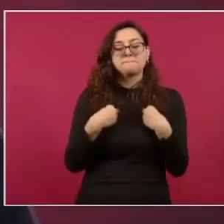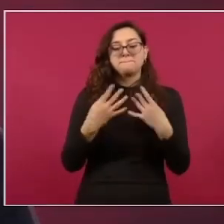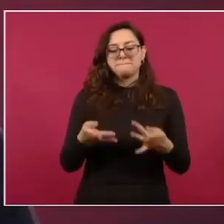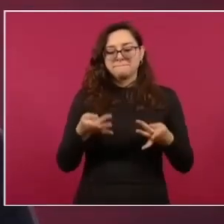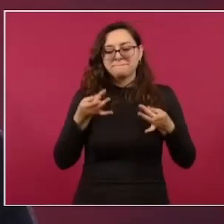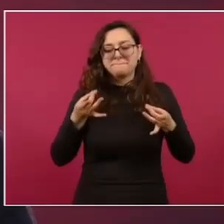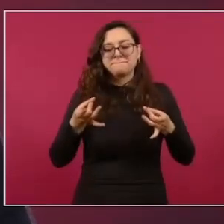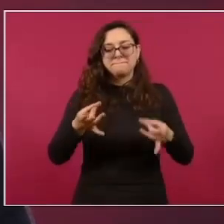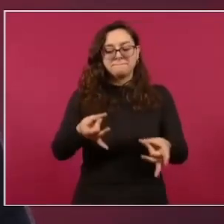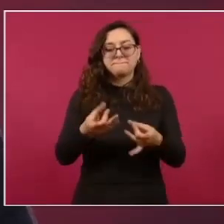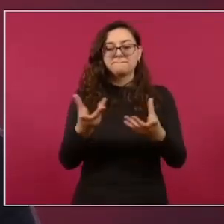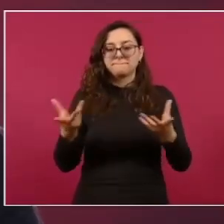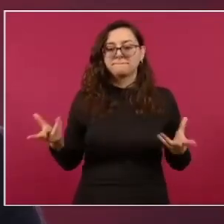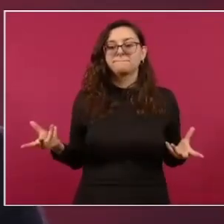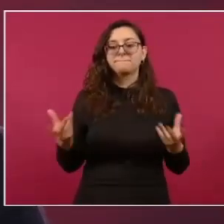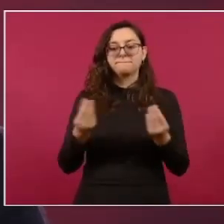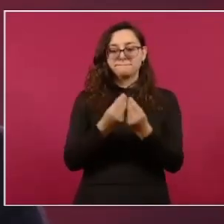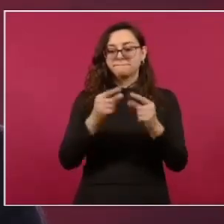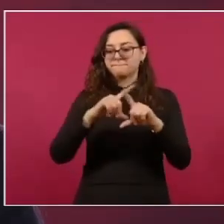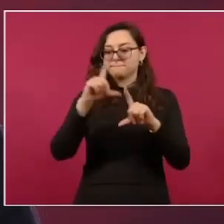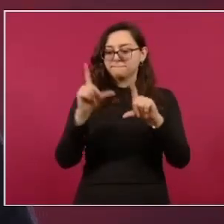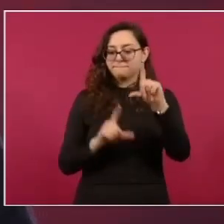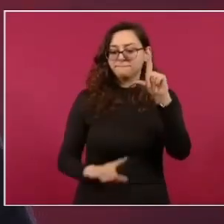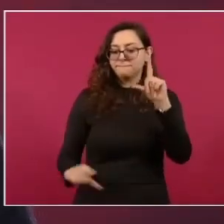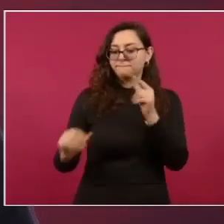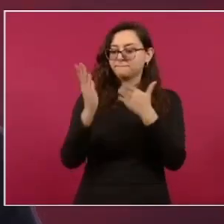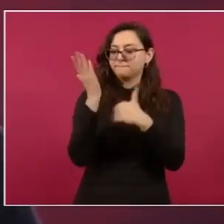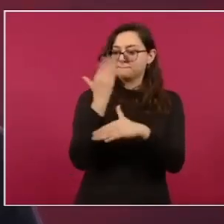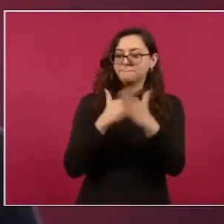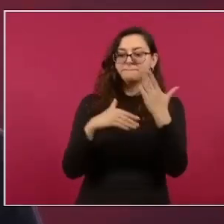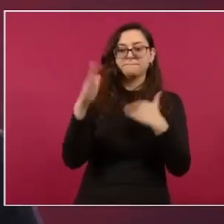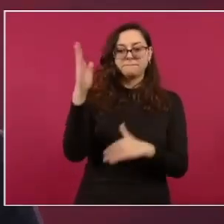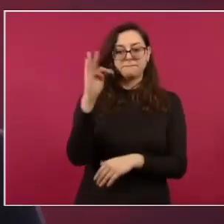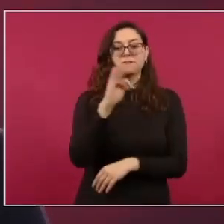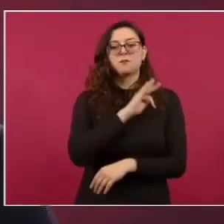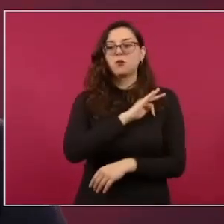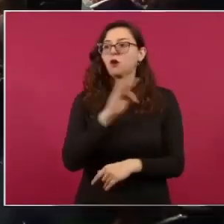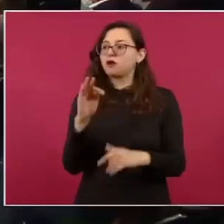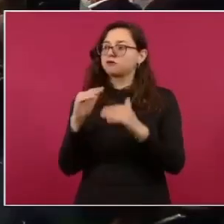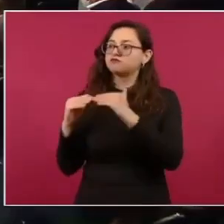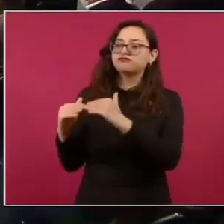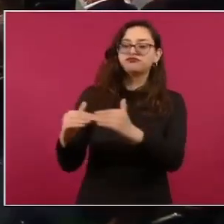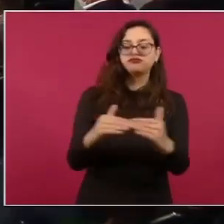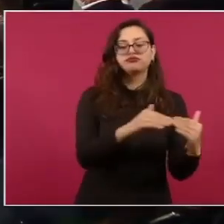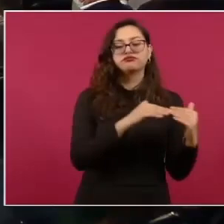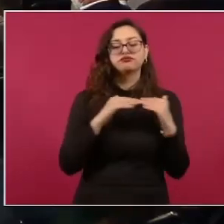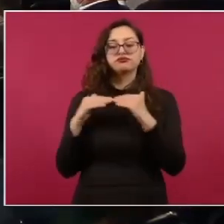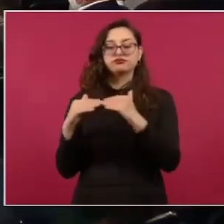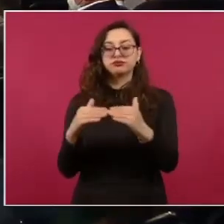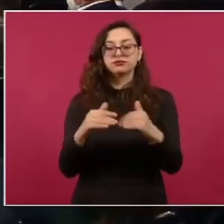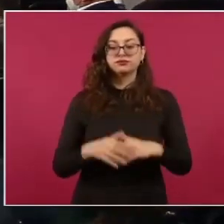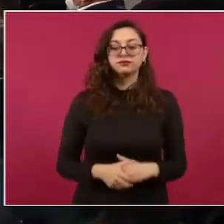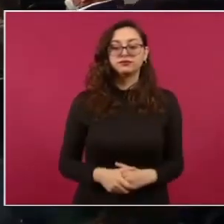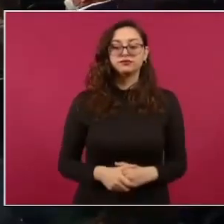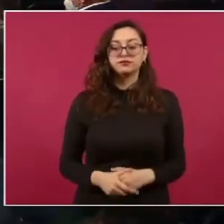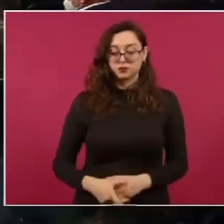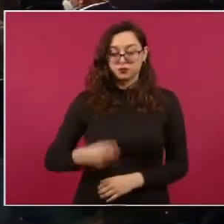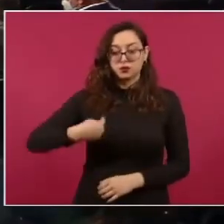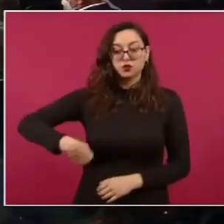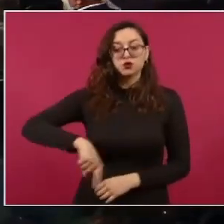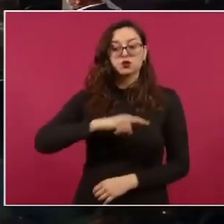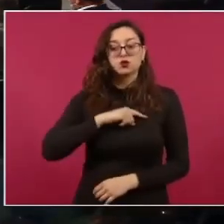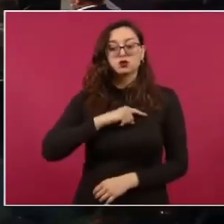juntos podamos lograr un mejor país, de todos y para todos. Desde la iniciativa